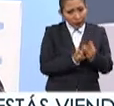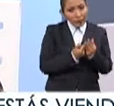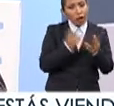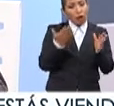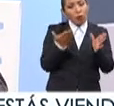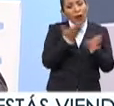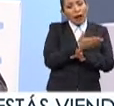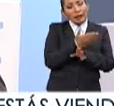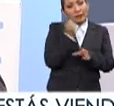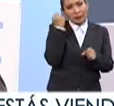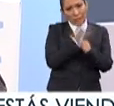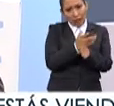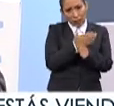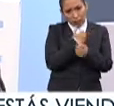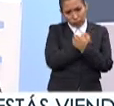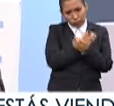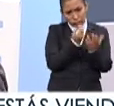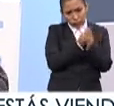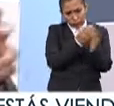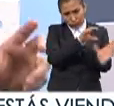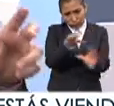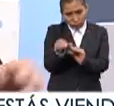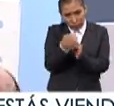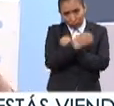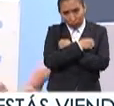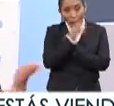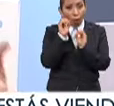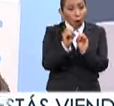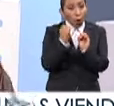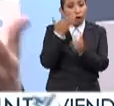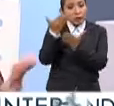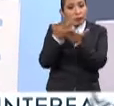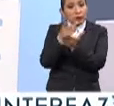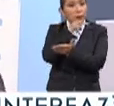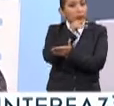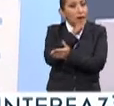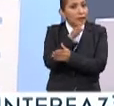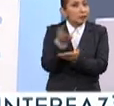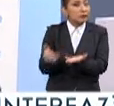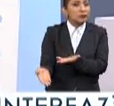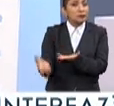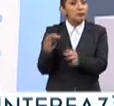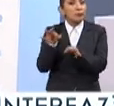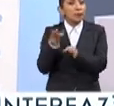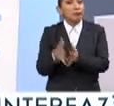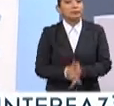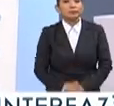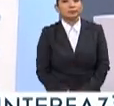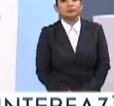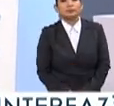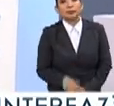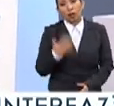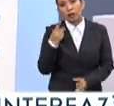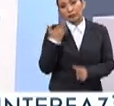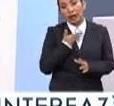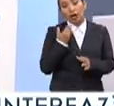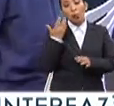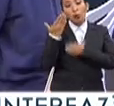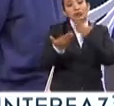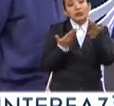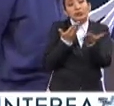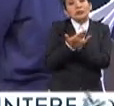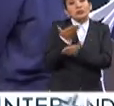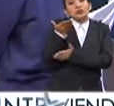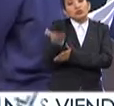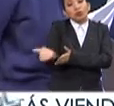pronto la educativa o más bien prestarle un servicio a los padres que trabajan tienen que ver con prestar un servicio